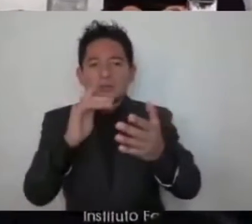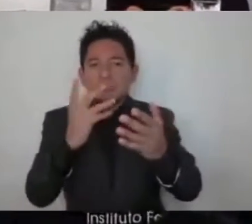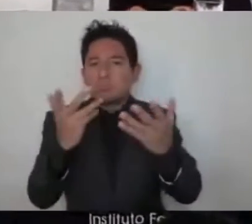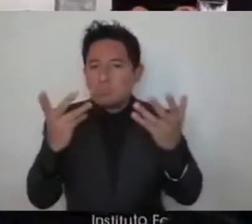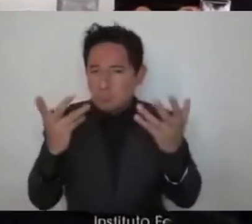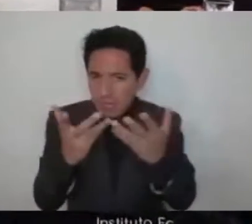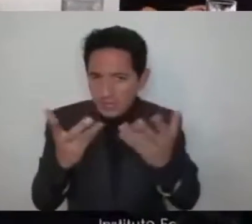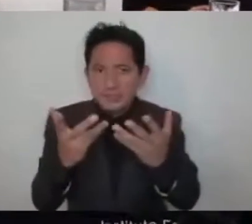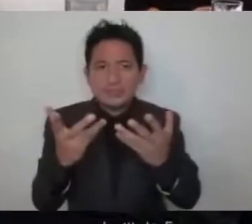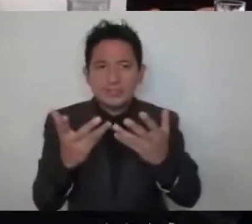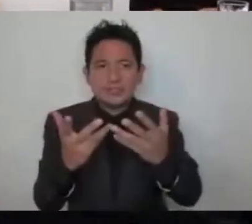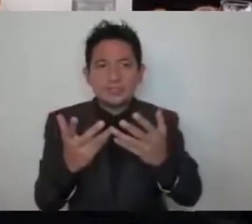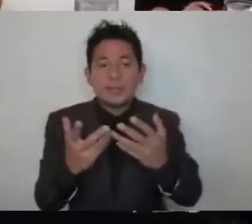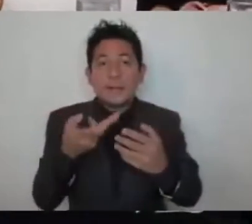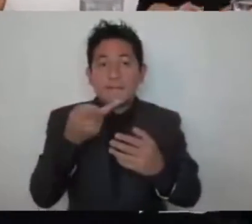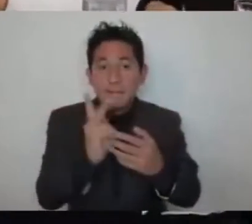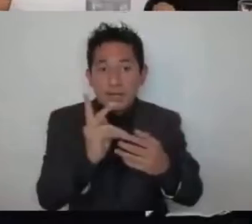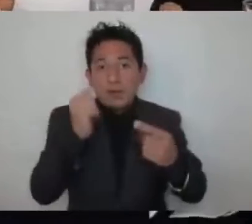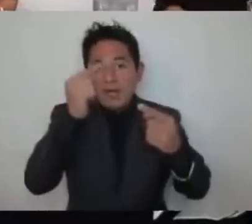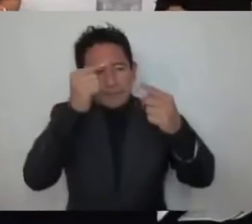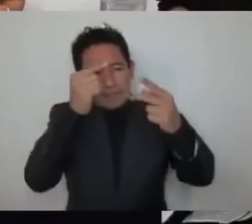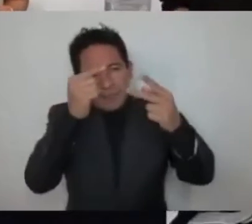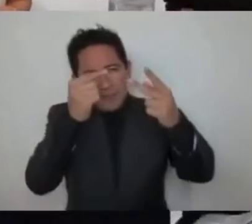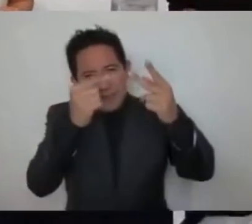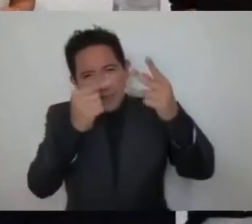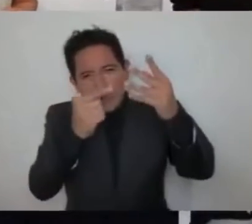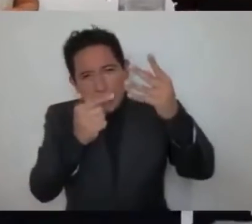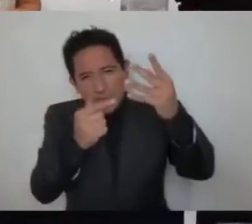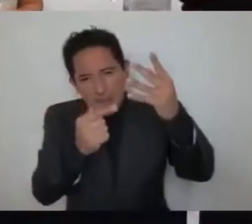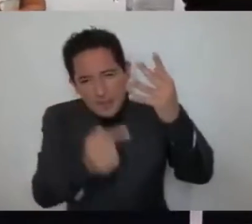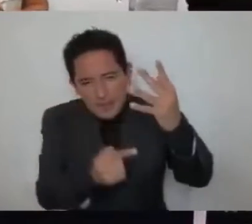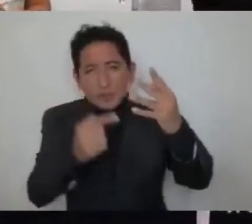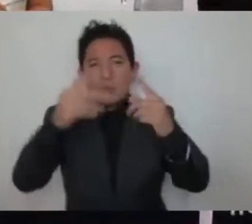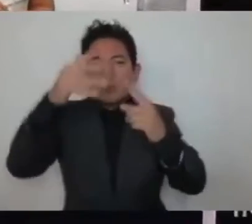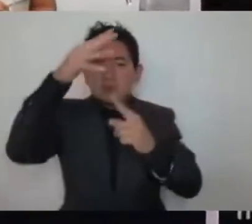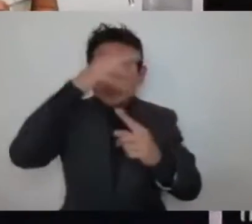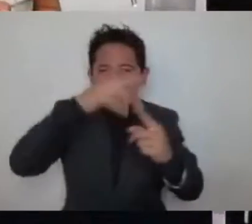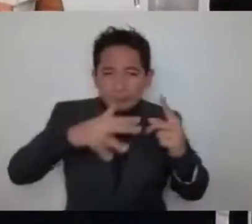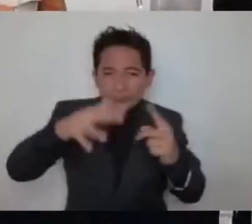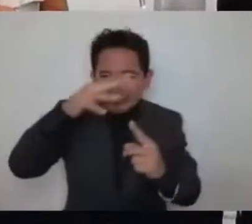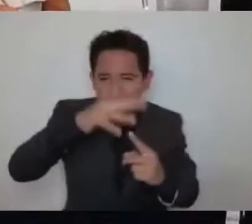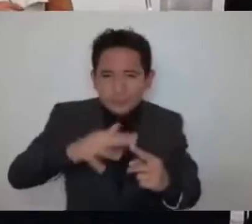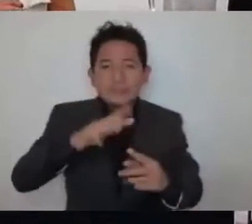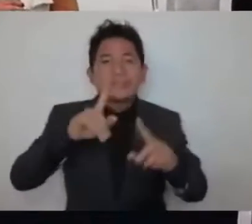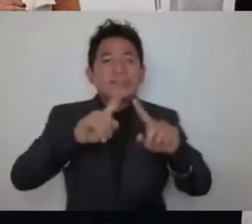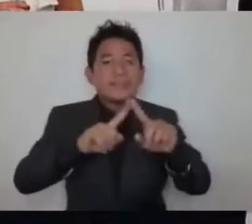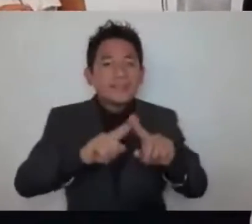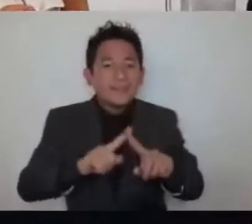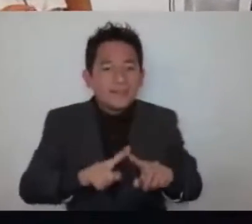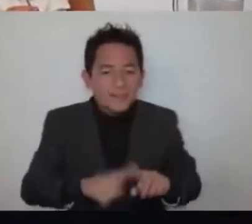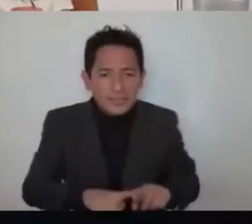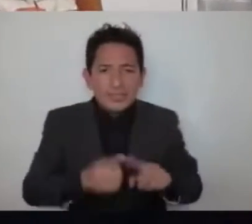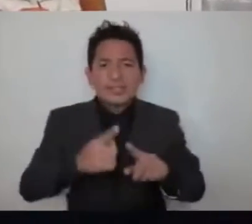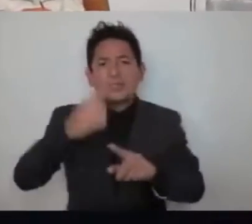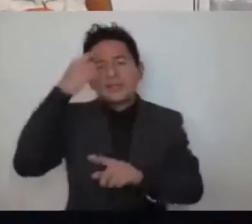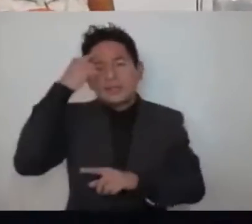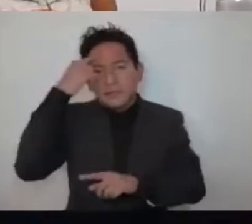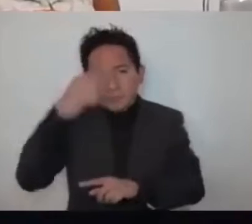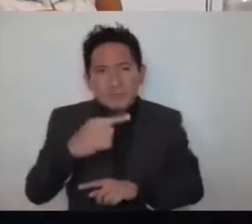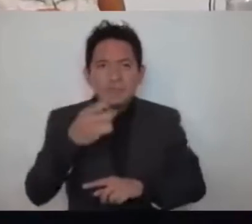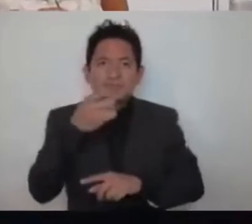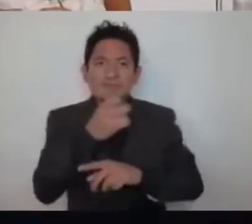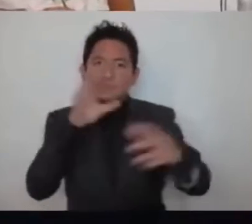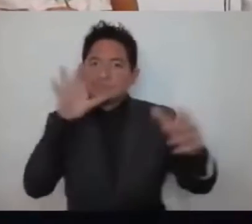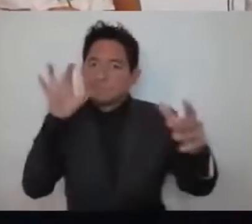materiales normativos Pues que son aplicables ya sea una norma constitucional una norma legal o un precedente que